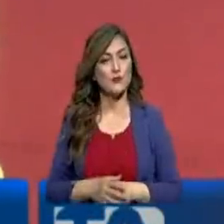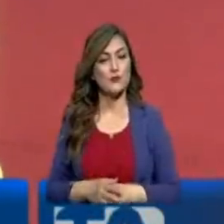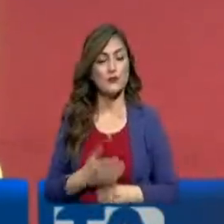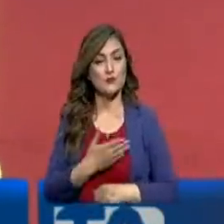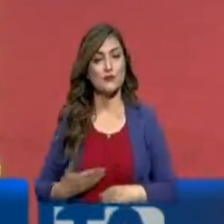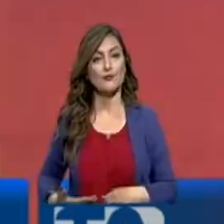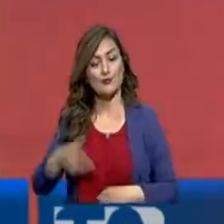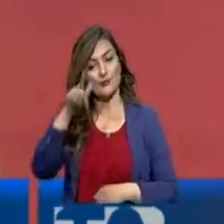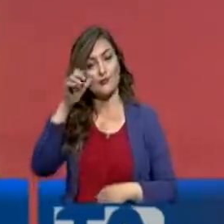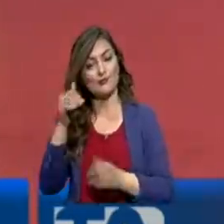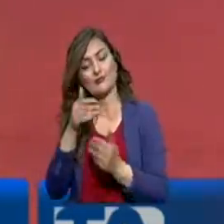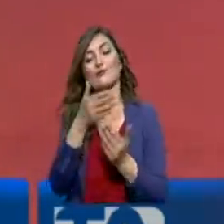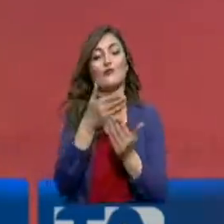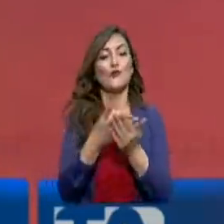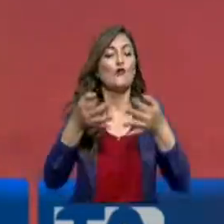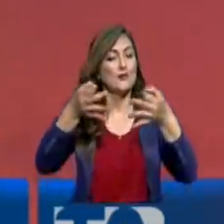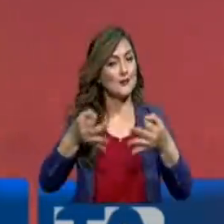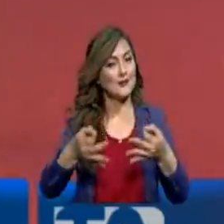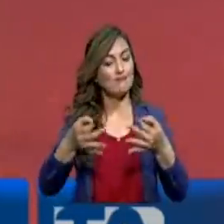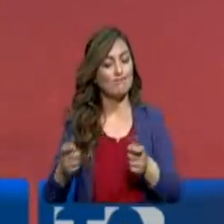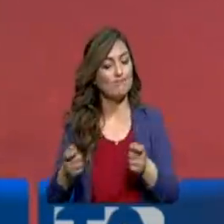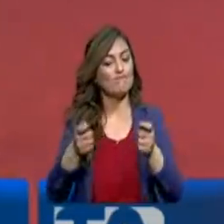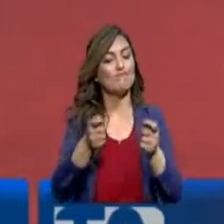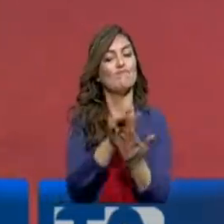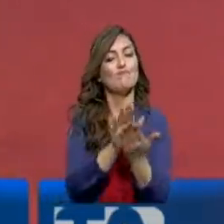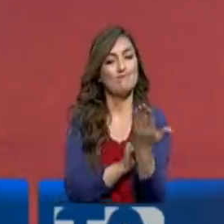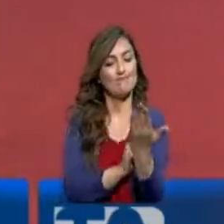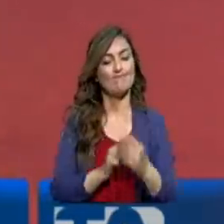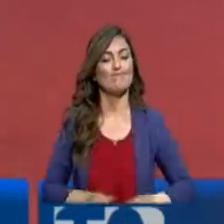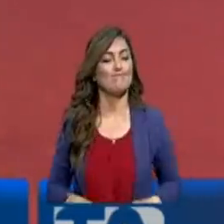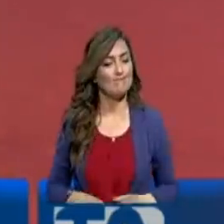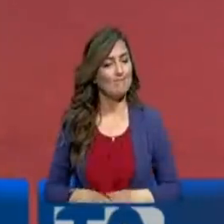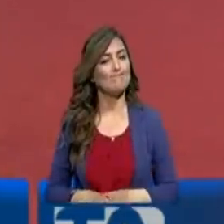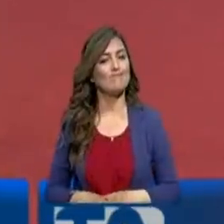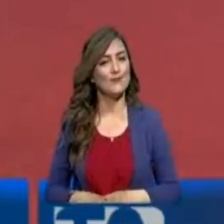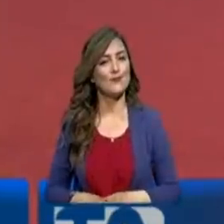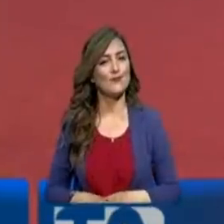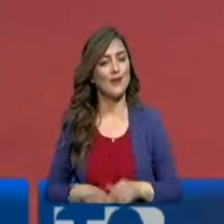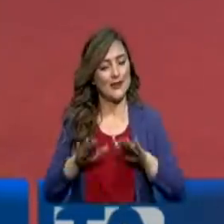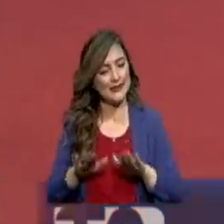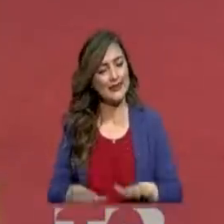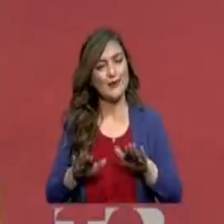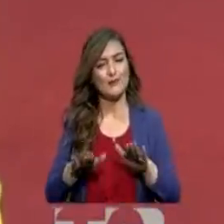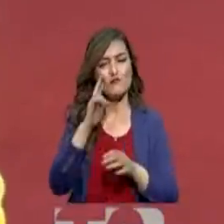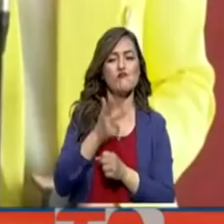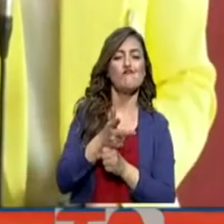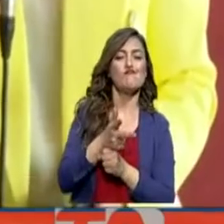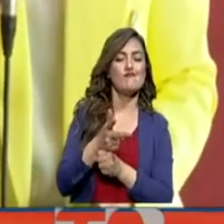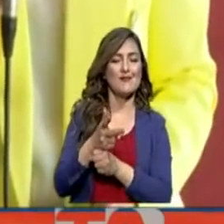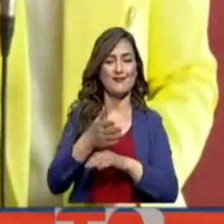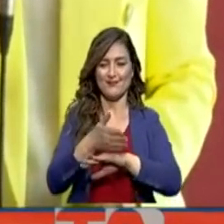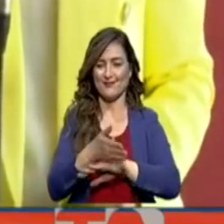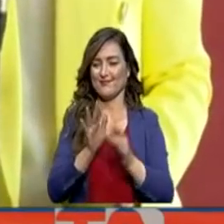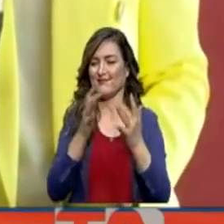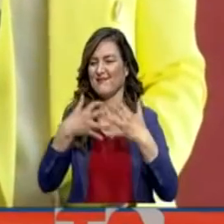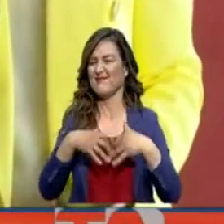el presidente de la República a hacer oficial la entrega de este proyecto aquí en la Asamblea Nacional. Nosotros seguiremos de cerca esta información.